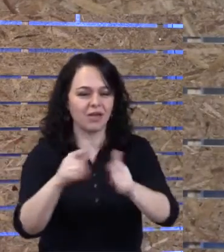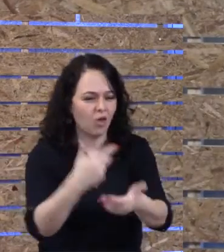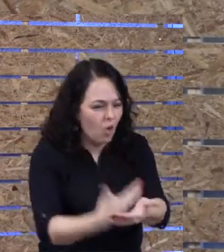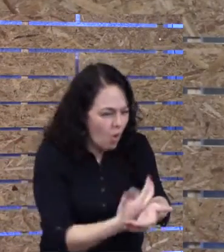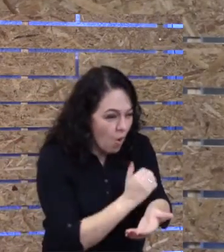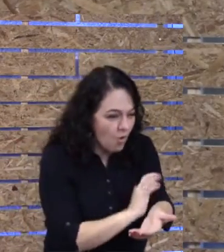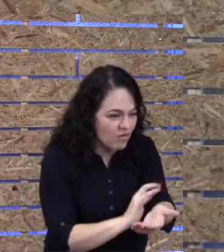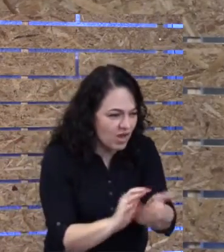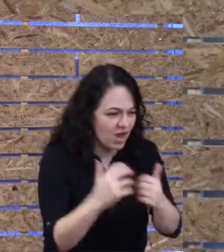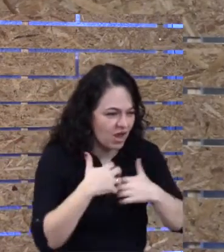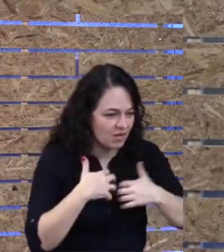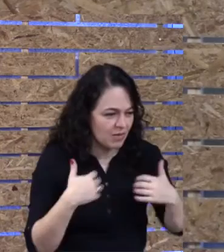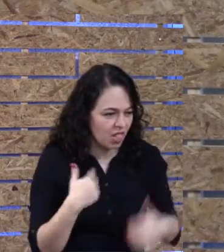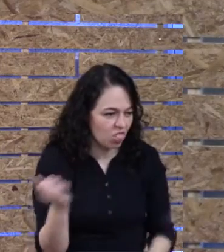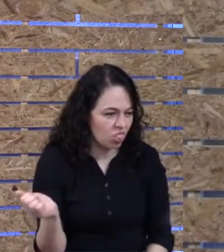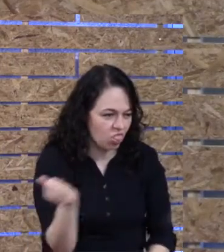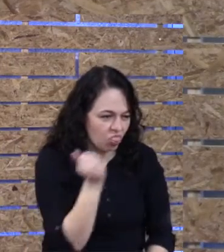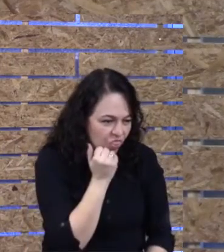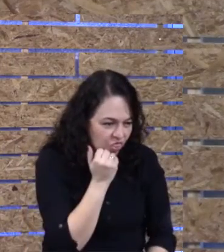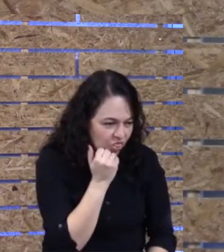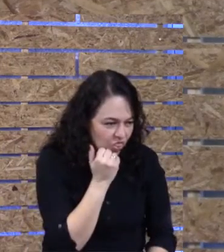animal torpe,